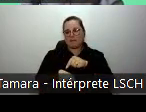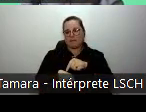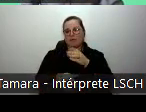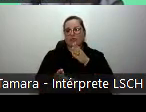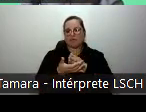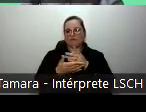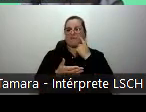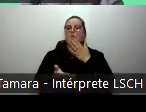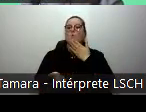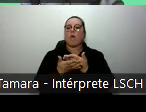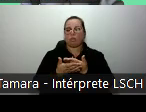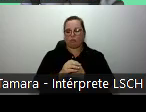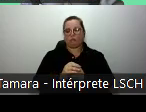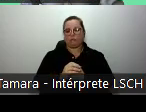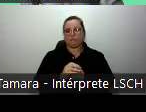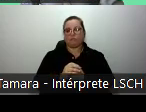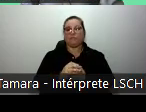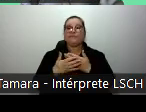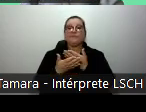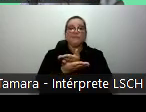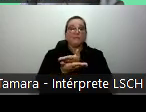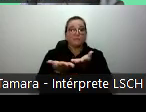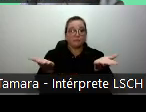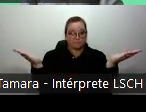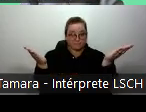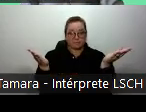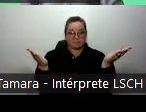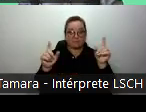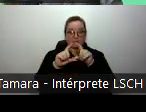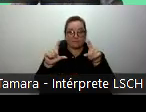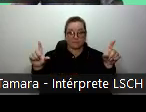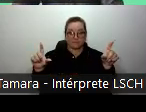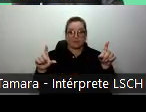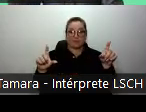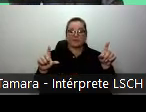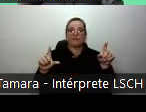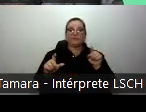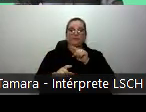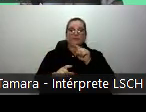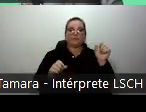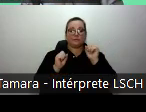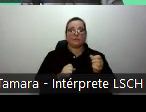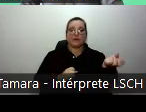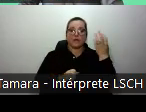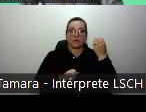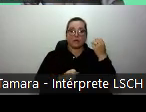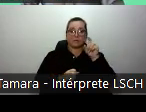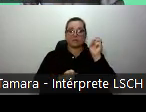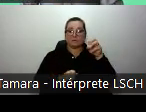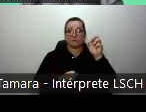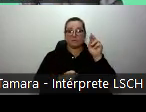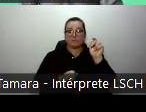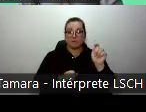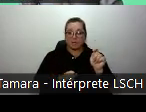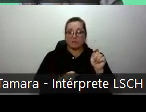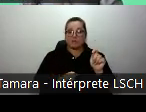cuandoo ya y todas estas siglas la verdad es que eh ustedes se se pueden aprender este acrónimo el Smart pero si les